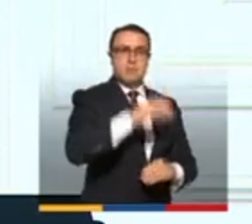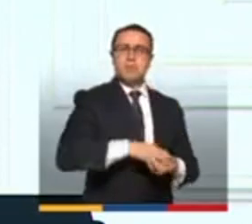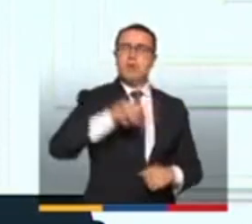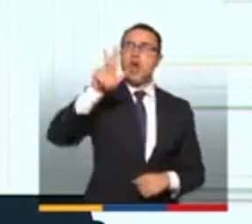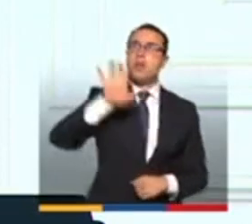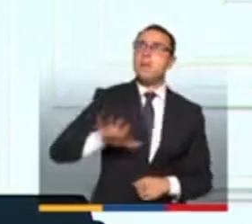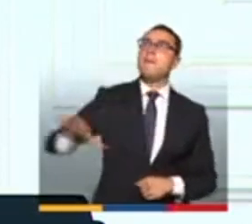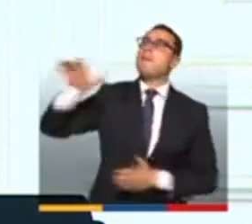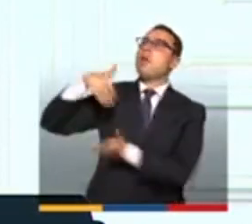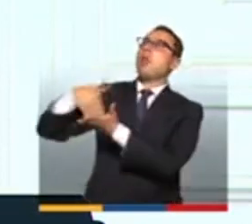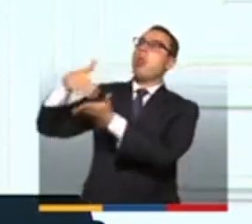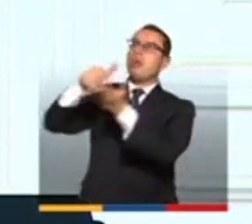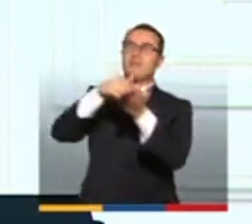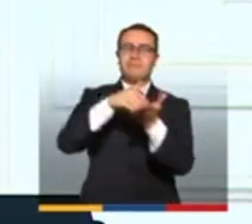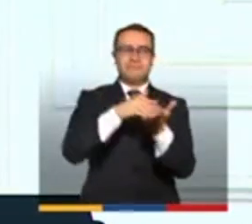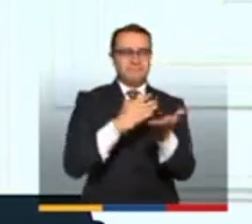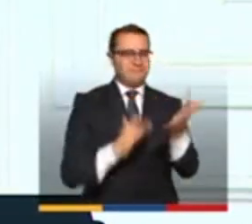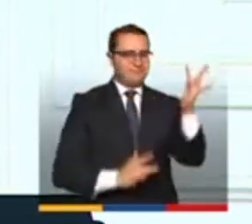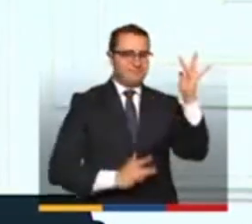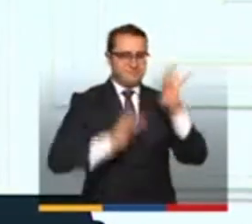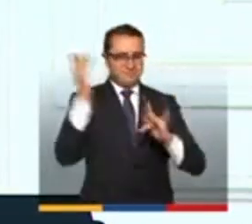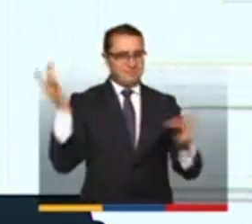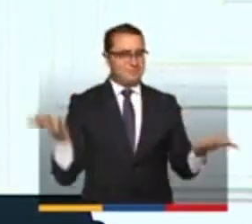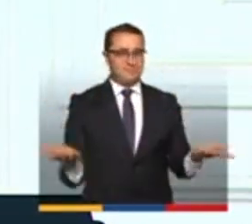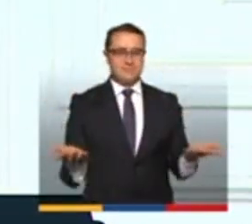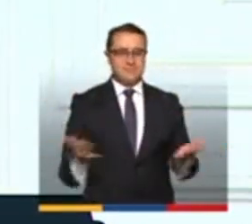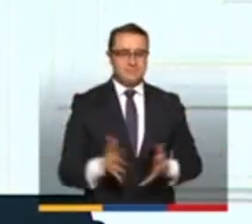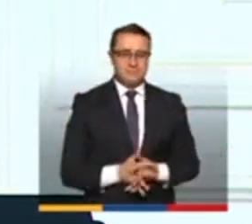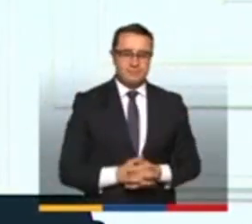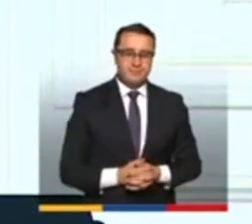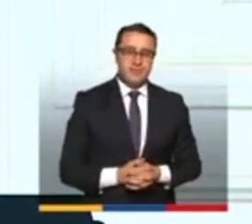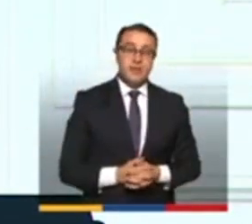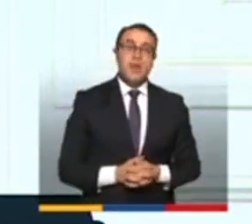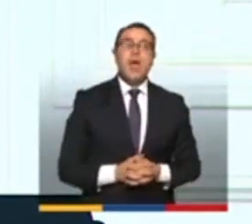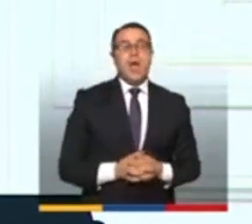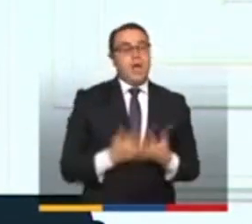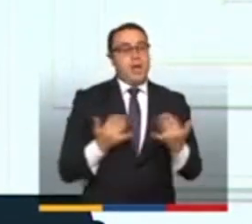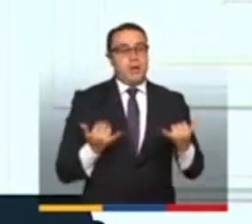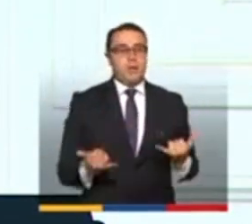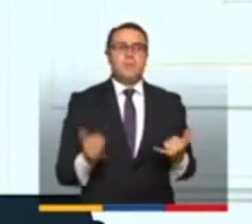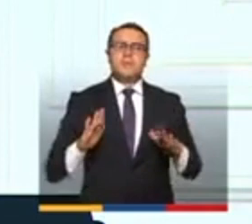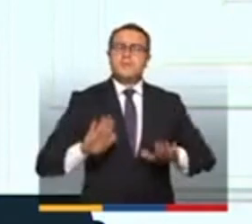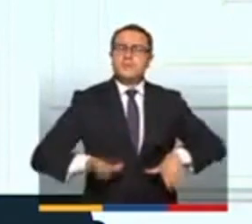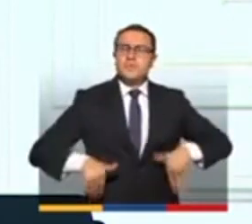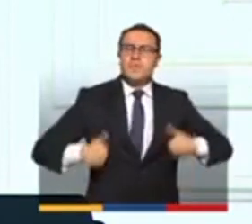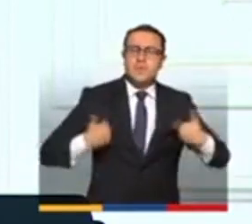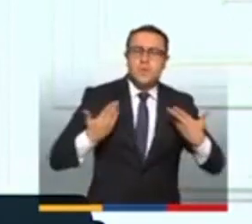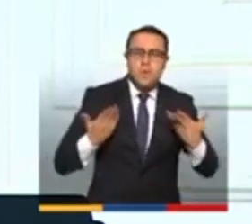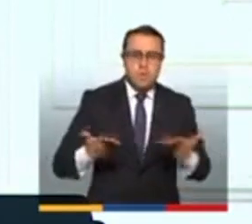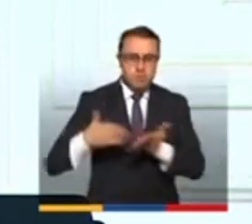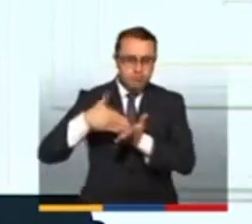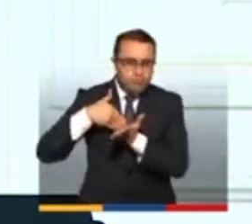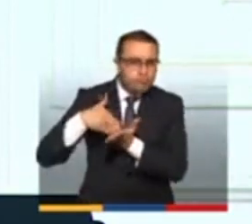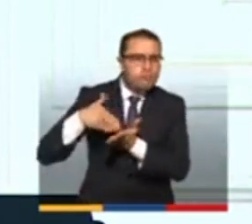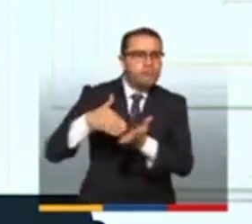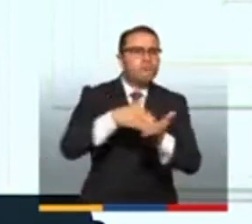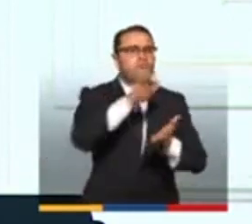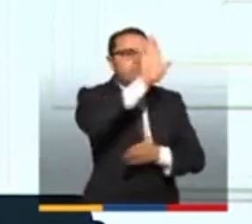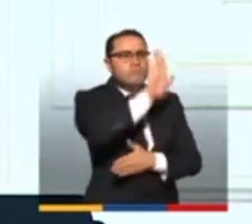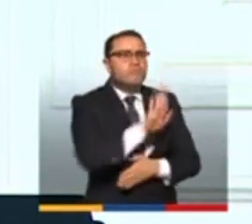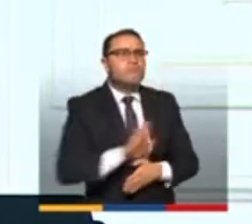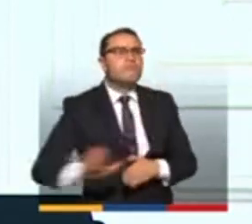razón de ser. ¿Cómo crear, y ese es un reto, los mecanismos de compras